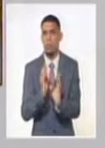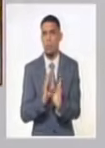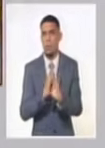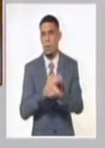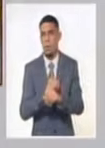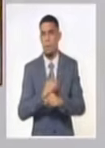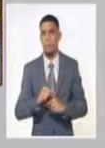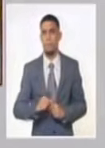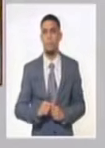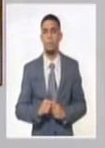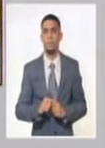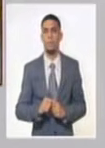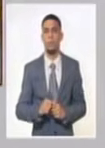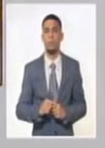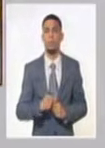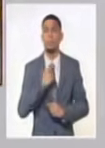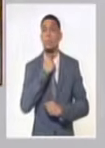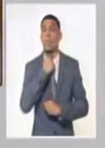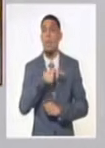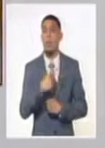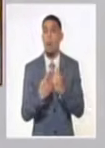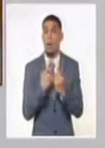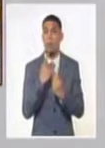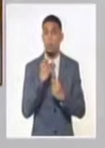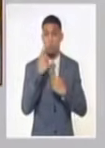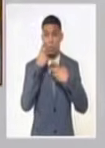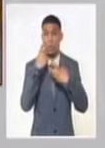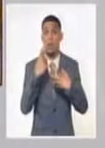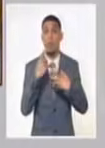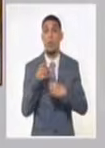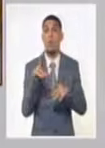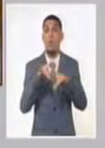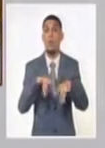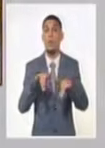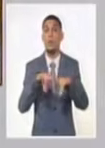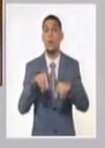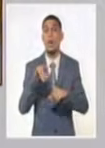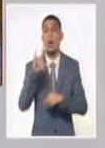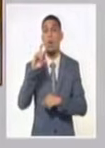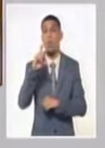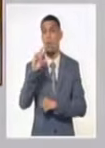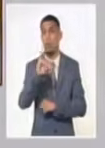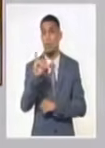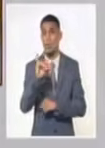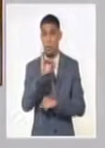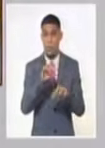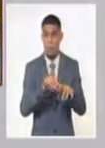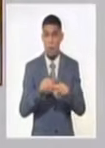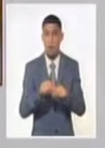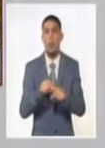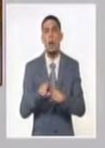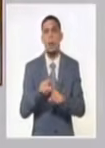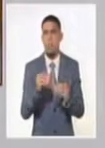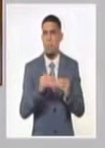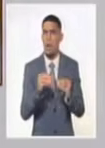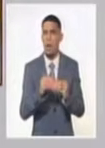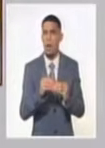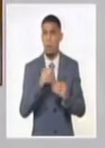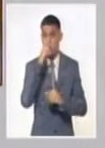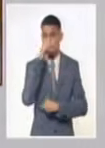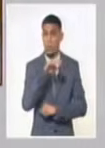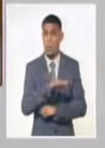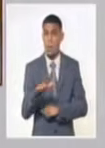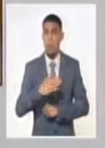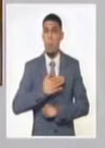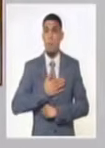El ejemplo bellísimo que se ponía de lo que está sucediendo en la Universidad de Ciencias Informáticas pasa efectivamente por esa condición. Son niños que pertenecen